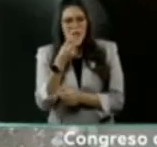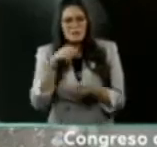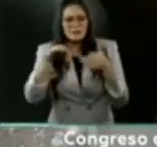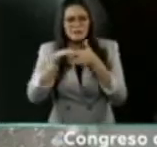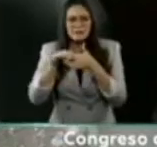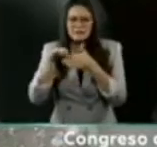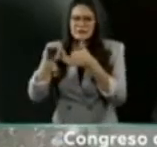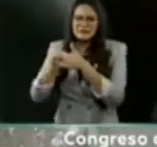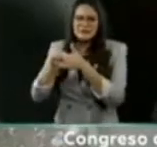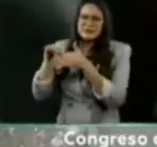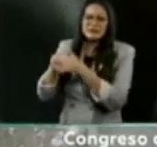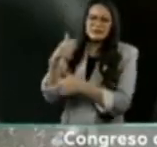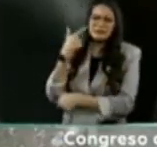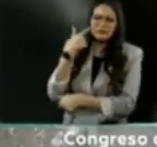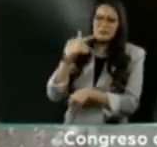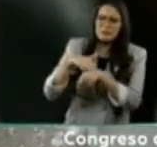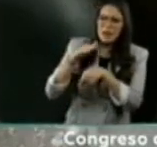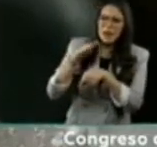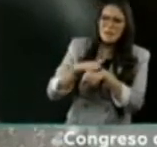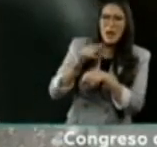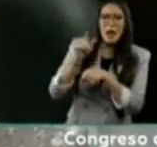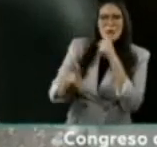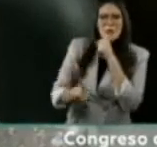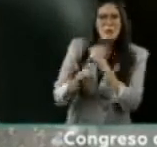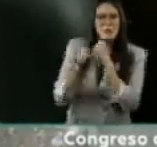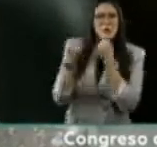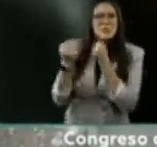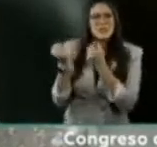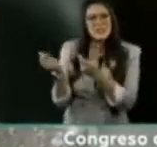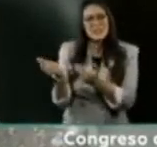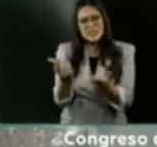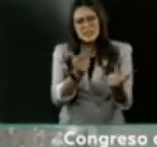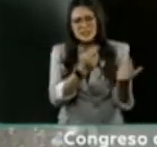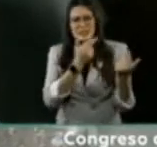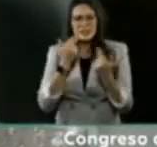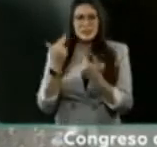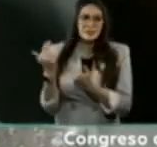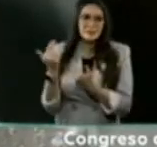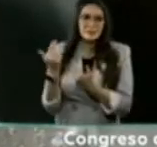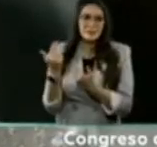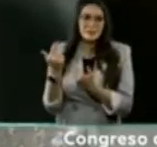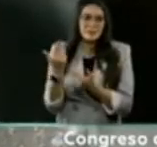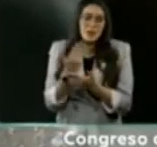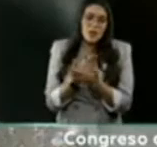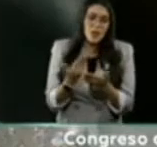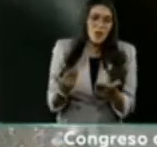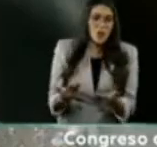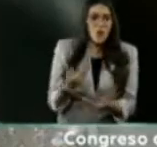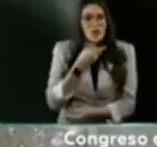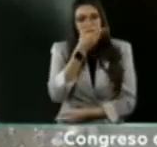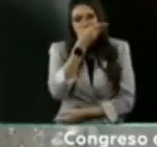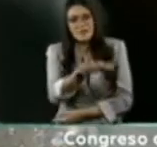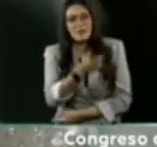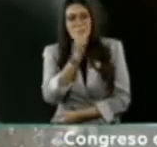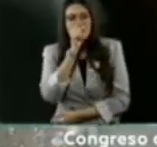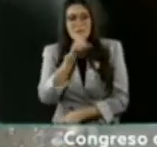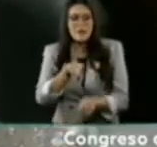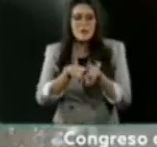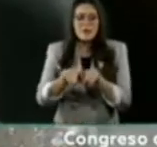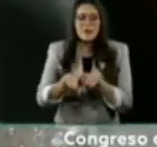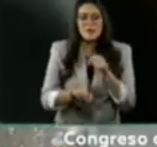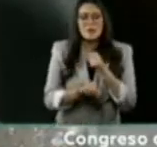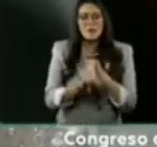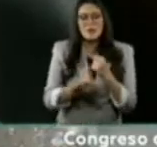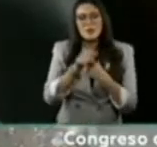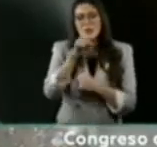la cita para esta última audiencia que estaba programada para el 9, ahora sabemos que se pospone al 16 de octubre, que ya la política está fuera